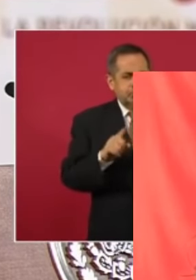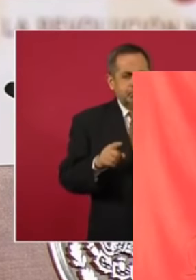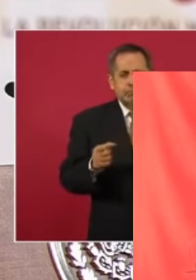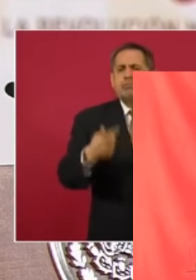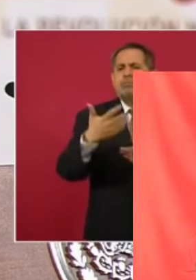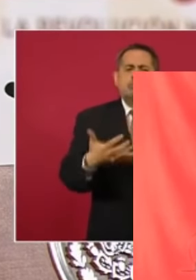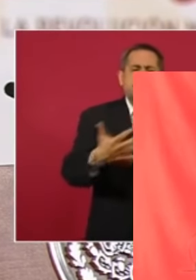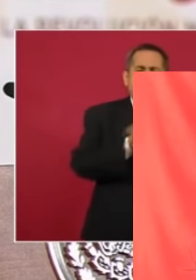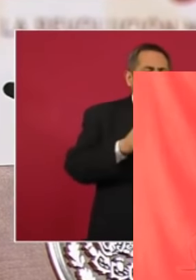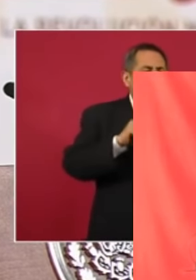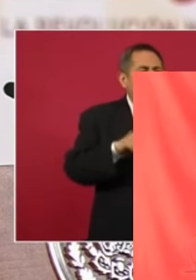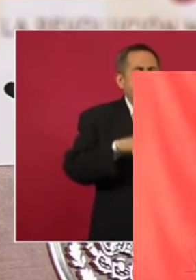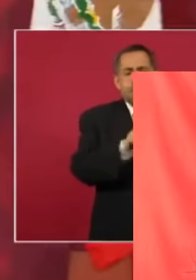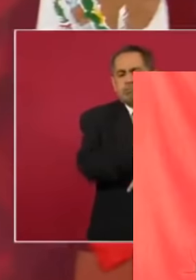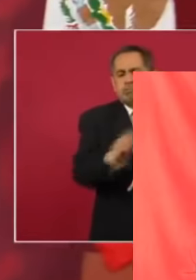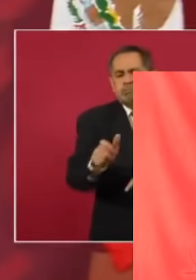¿Cuánto gana? ¿Quién le paga?